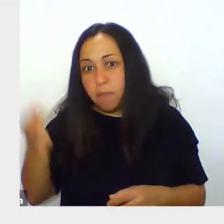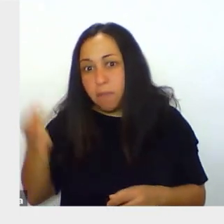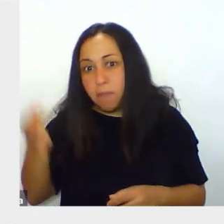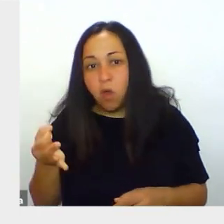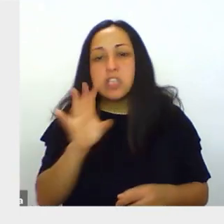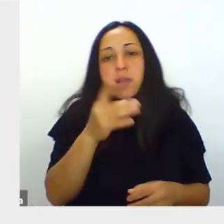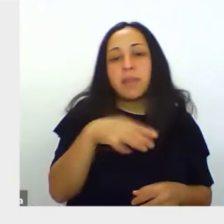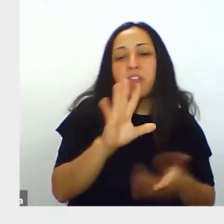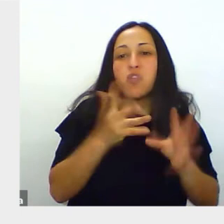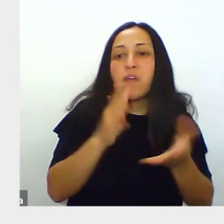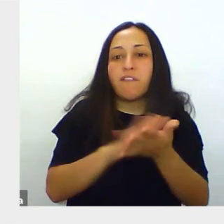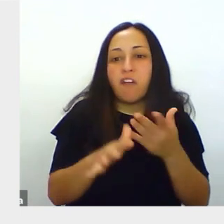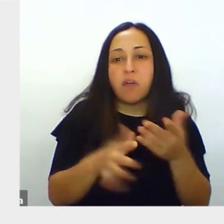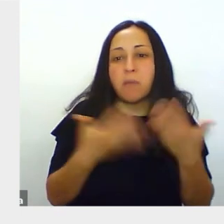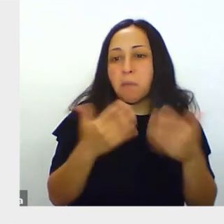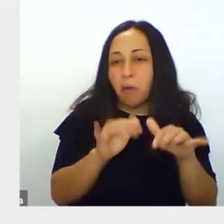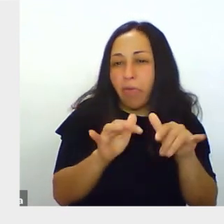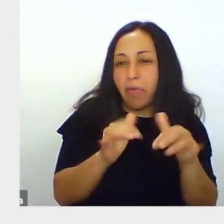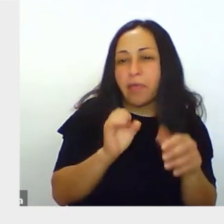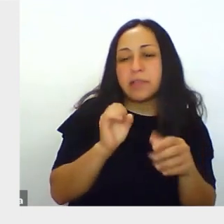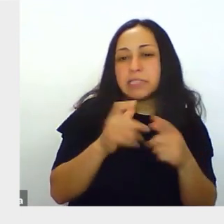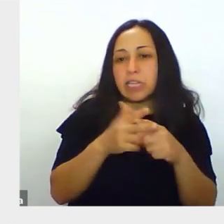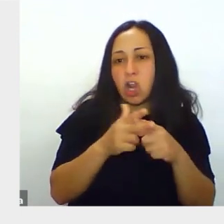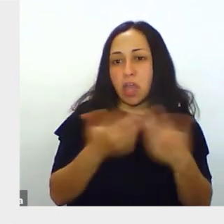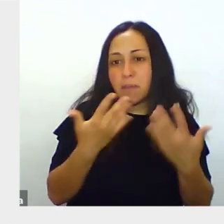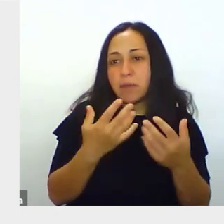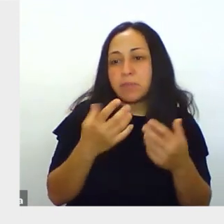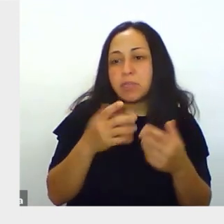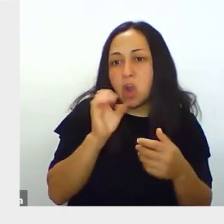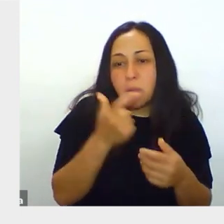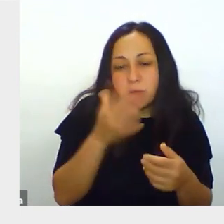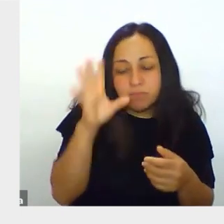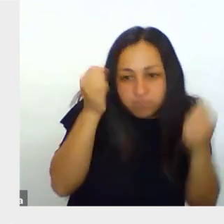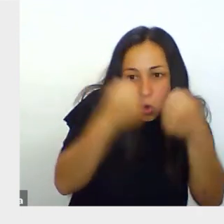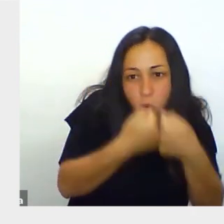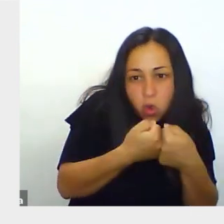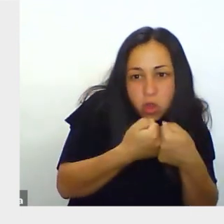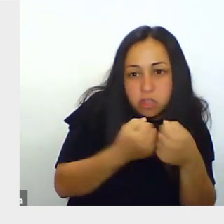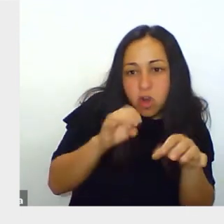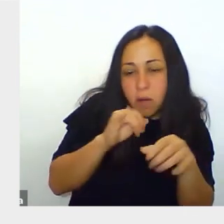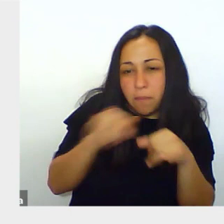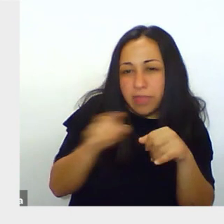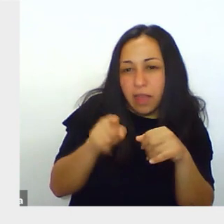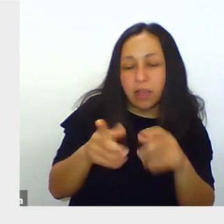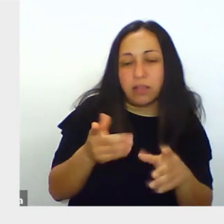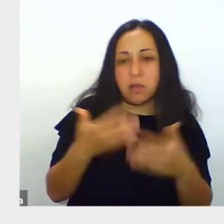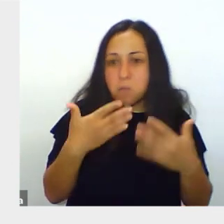como estas nuevas maneras que permiten, o estas nuevas tecnologías que permiten de repente anonimizar a la persona que está atacando,